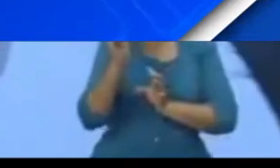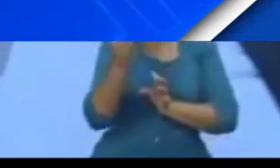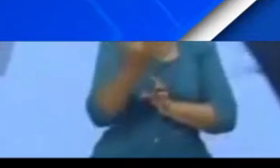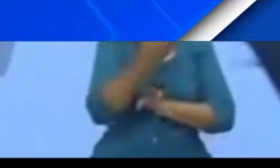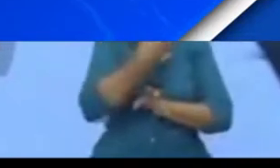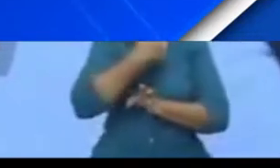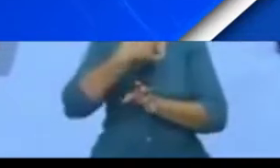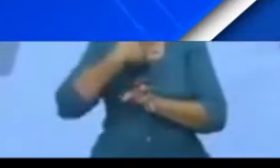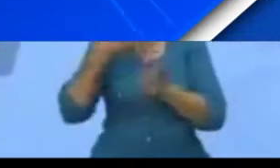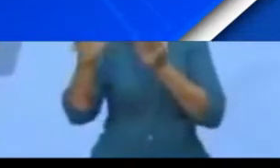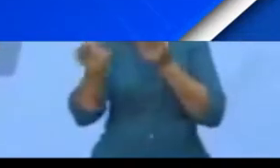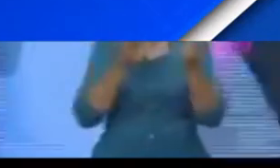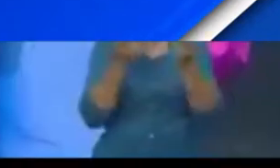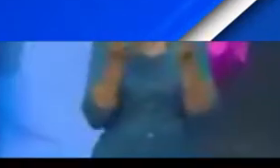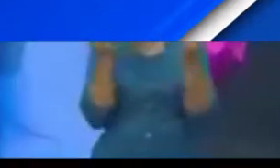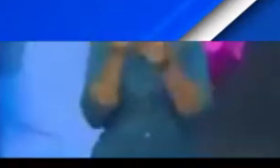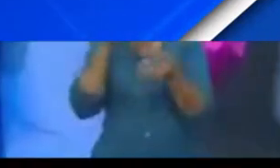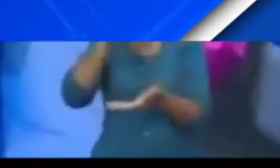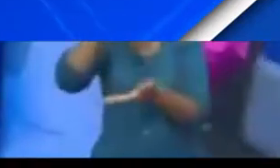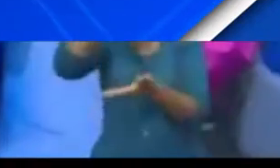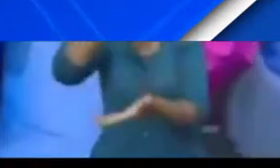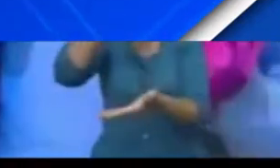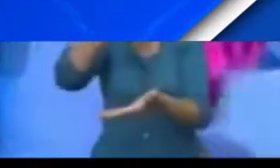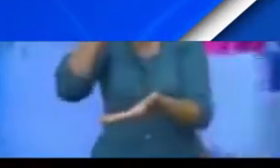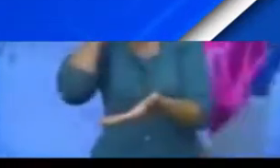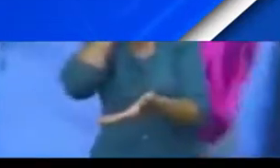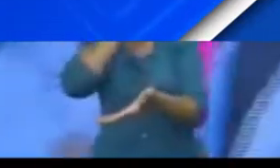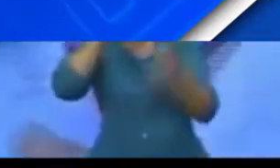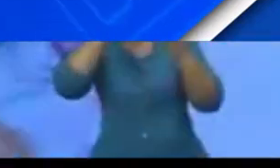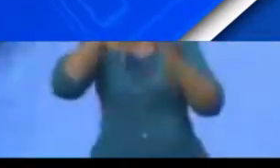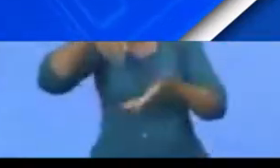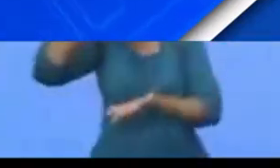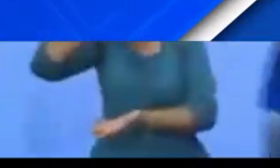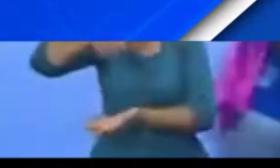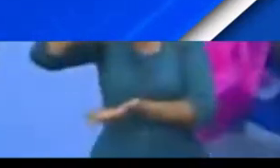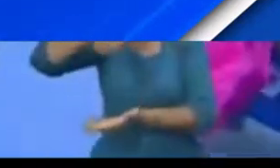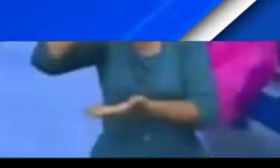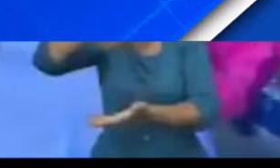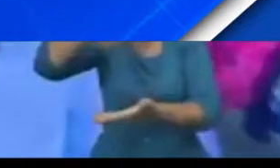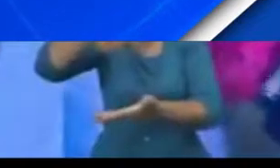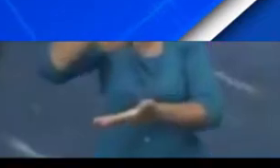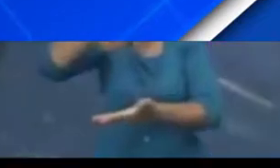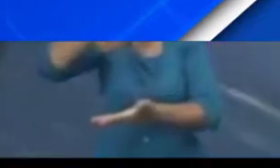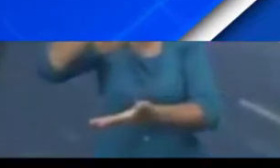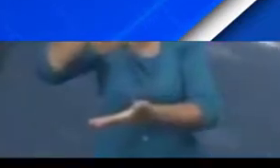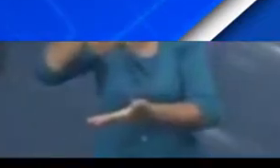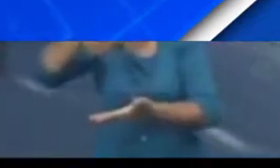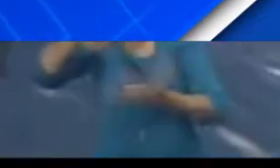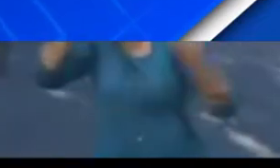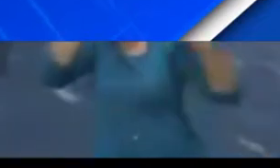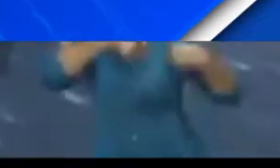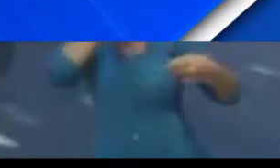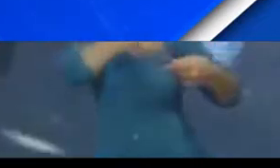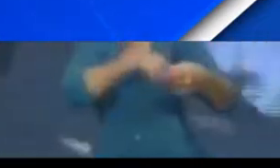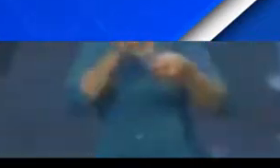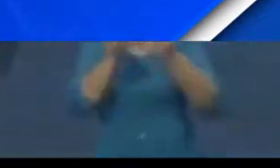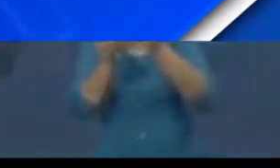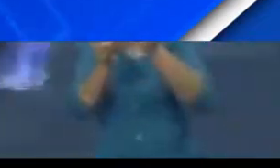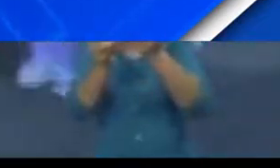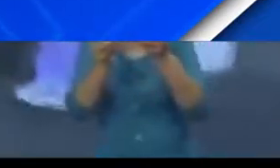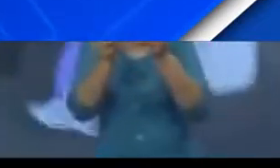vacuna que se maneje la cadena de frío como corresponde ahí vemos a la compañera con sus termos en sus bolsitas llevan su jeringas llevan su algodón